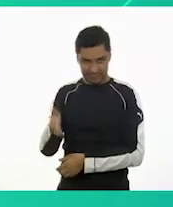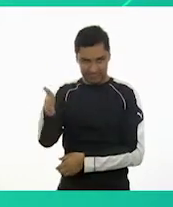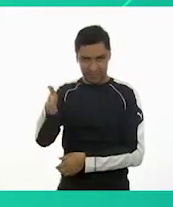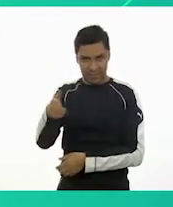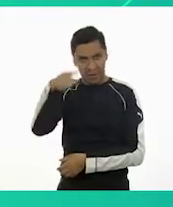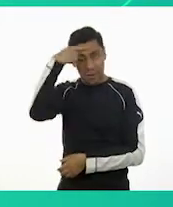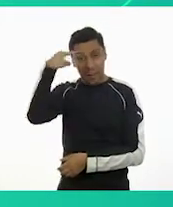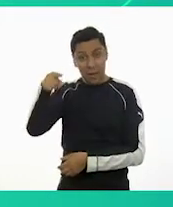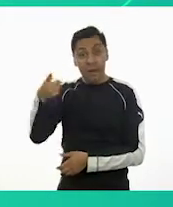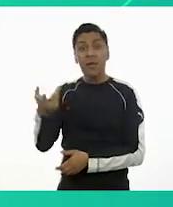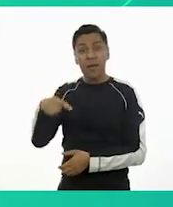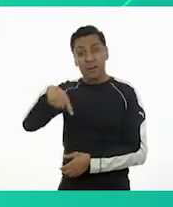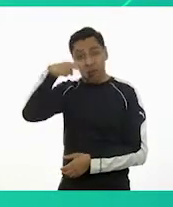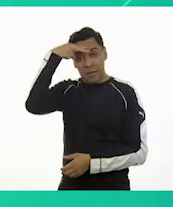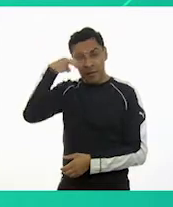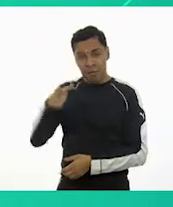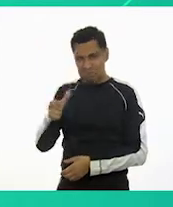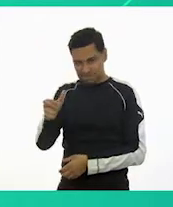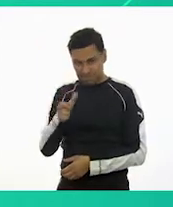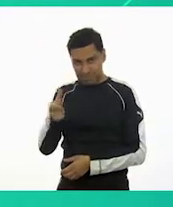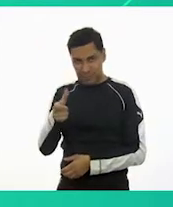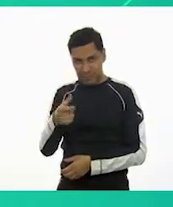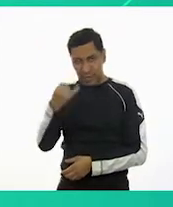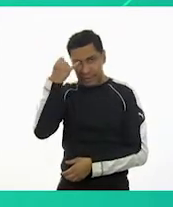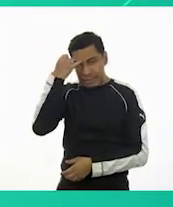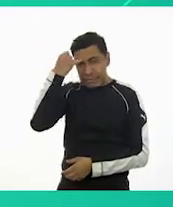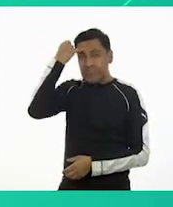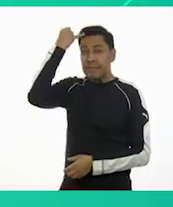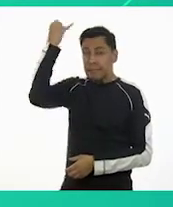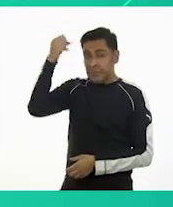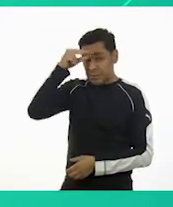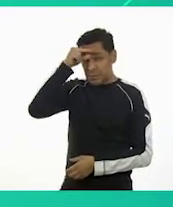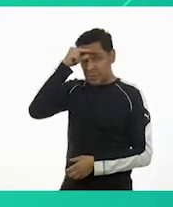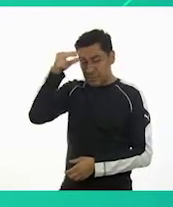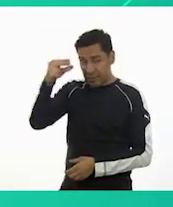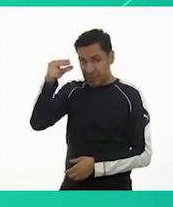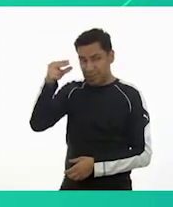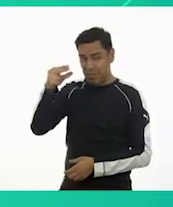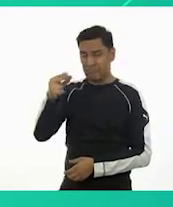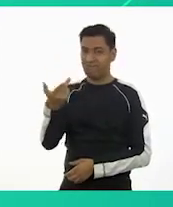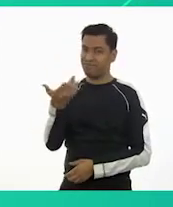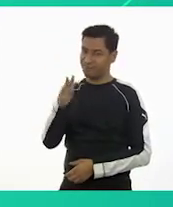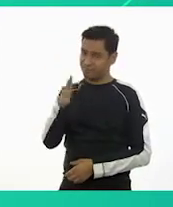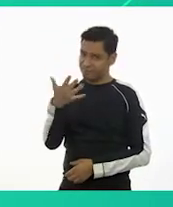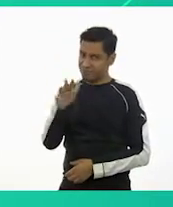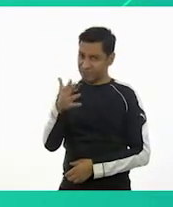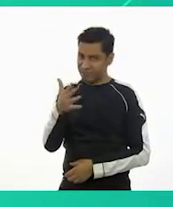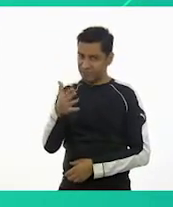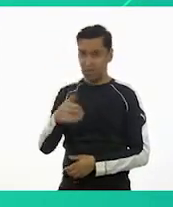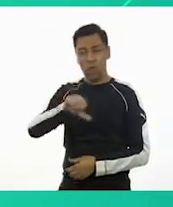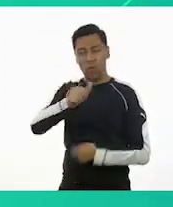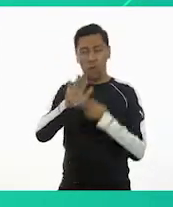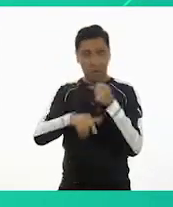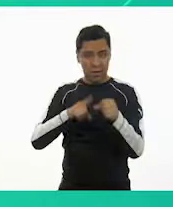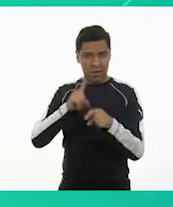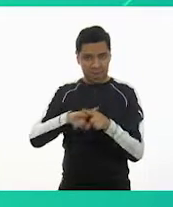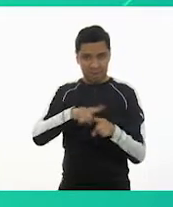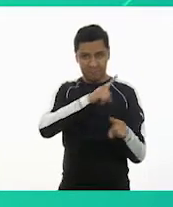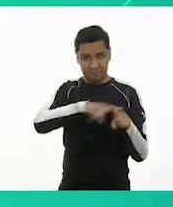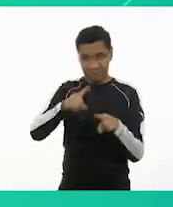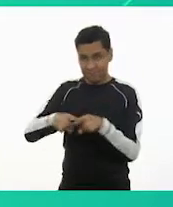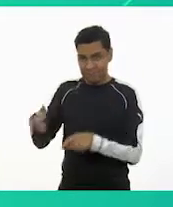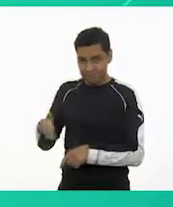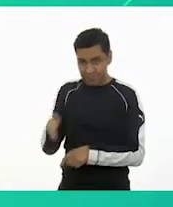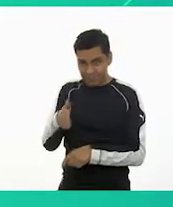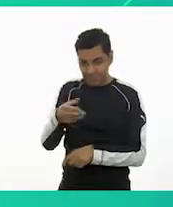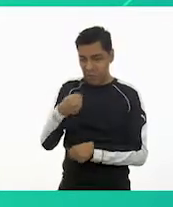esta poco inteligente idea que en ese entonces no se consideraba así, de introducir especies para darle de comer a todo mundo